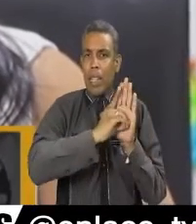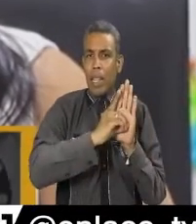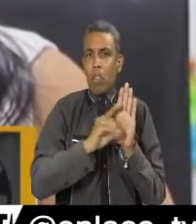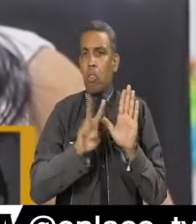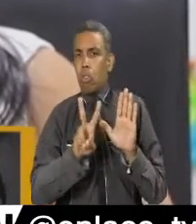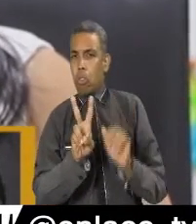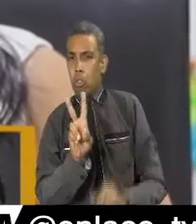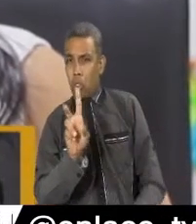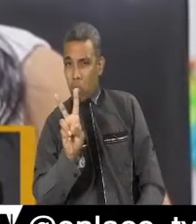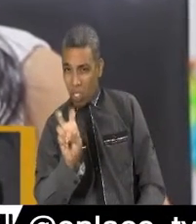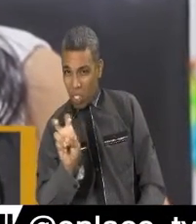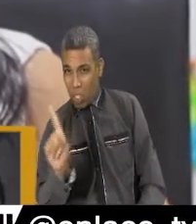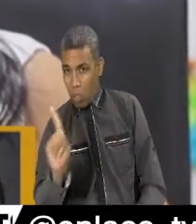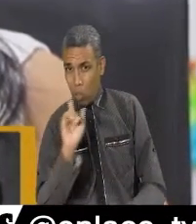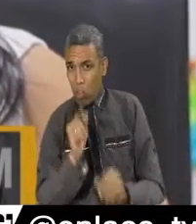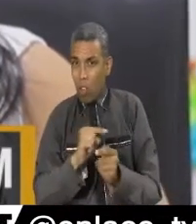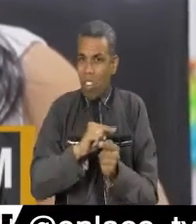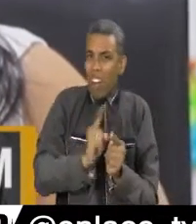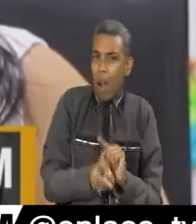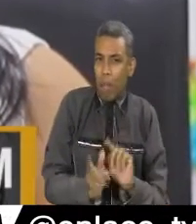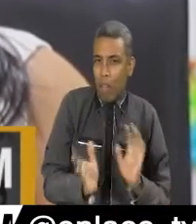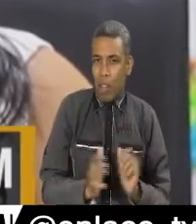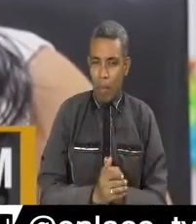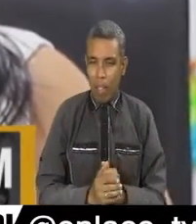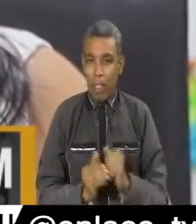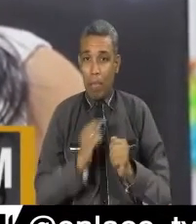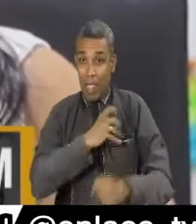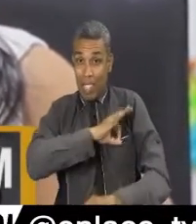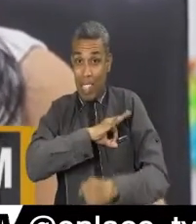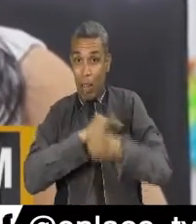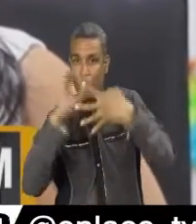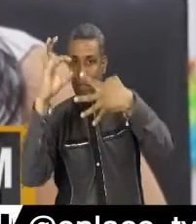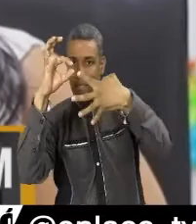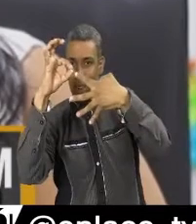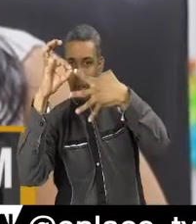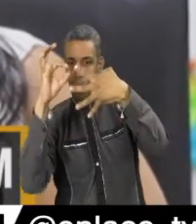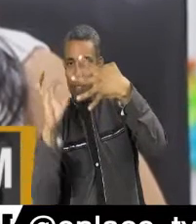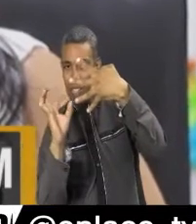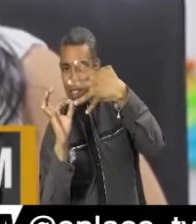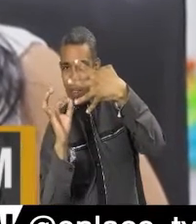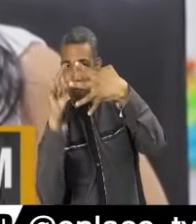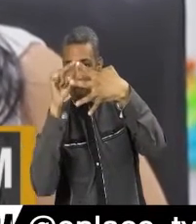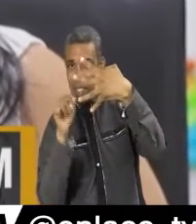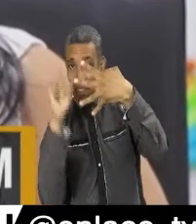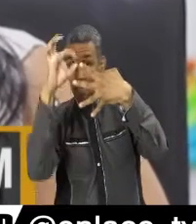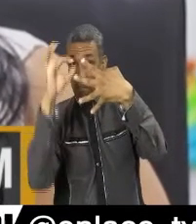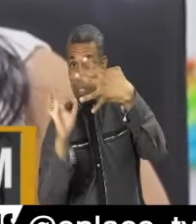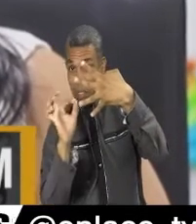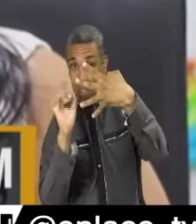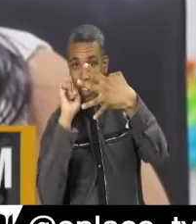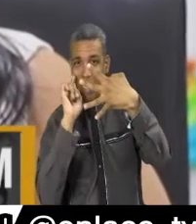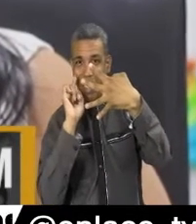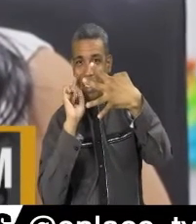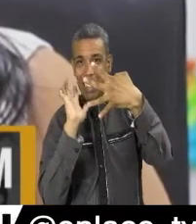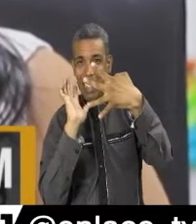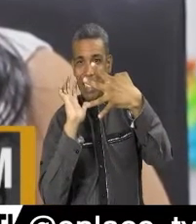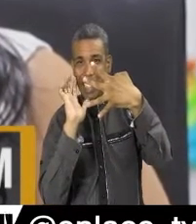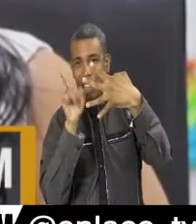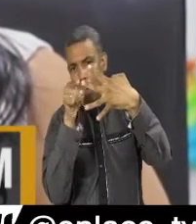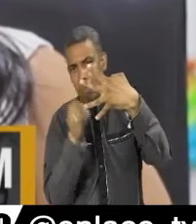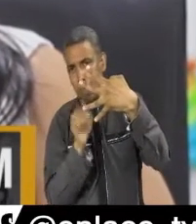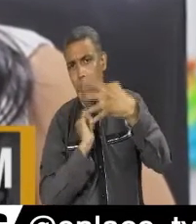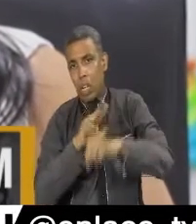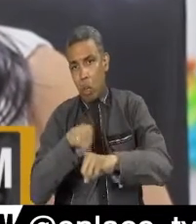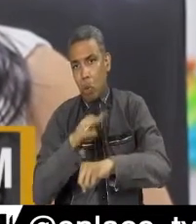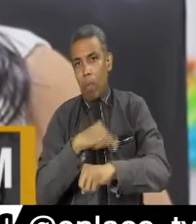extender 1 hora más para el primer y tercer sábado de cada mes a los establecimientos como